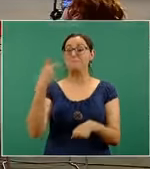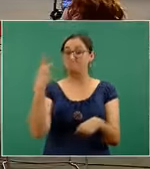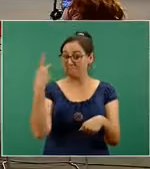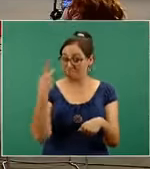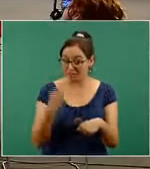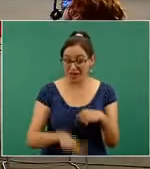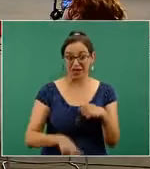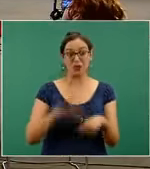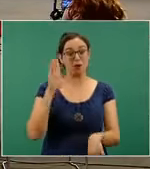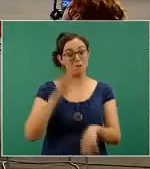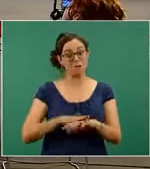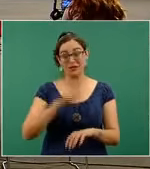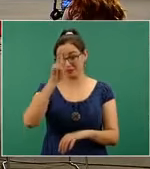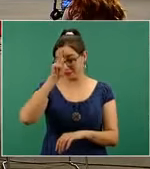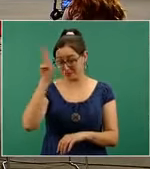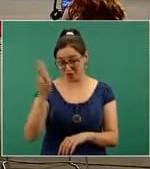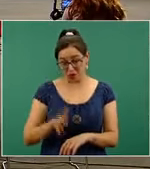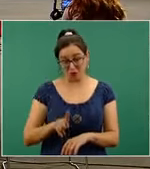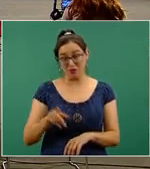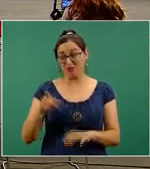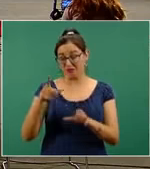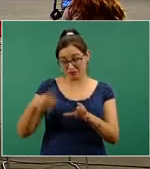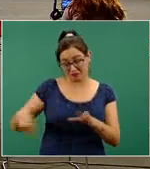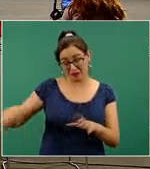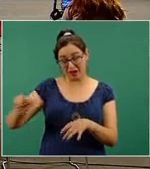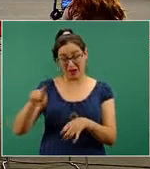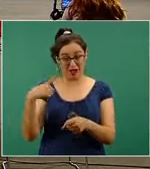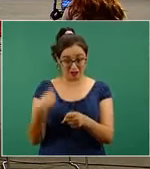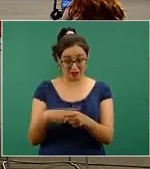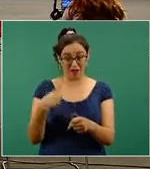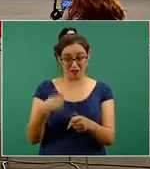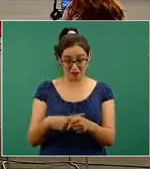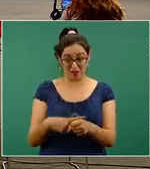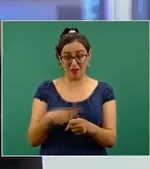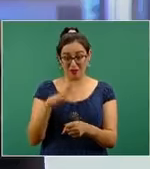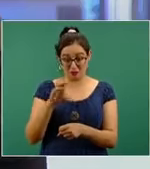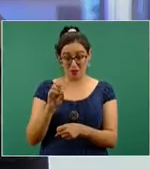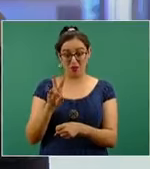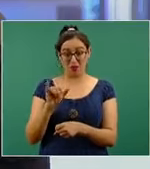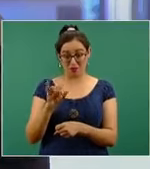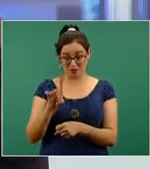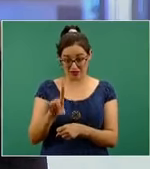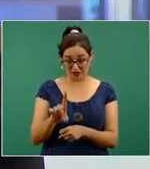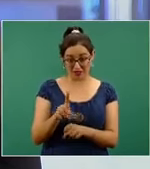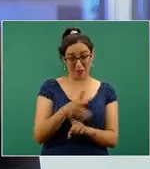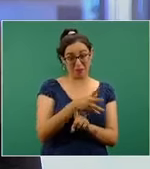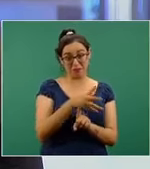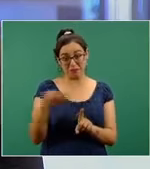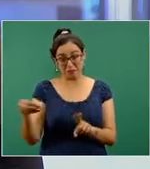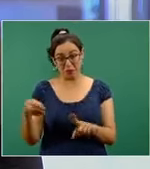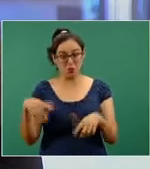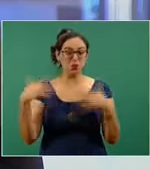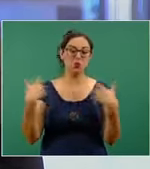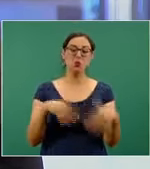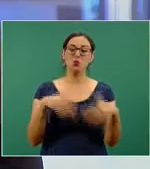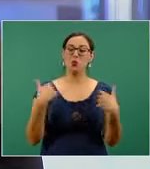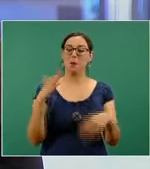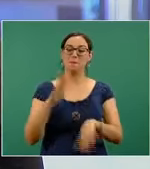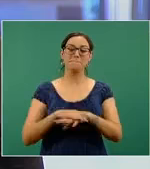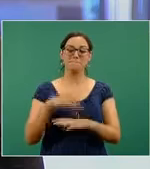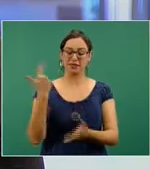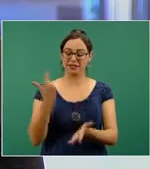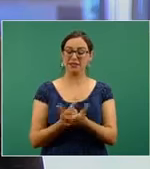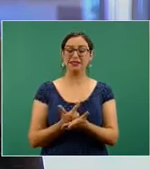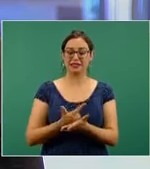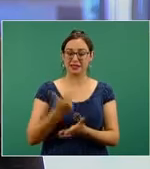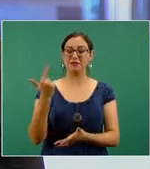ha asociado, no solamente a las personas que han padecido de COVID, sino además y lamentablemente a las personas